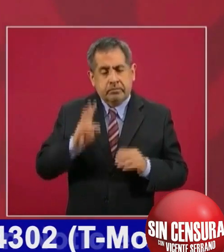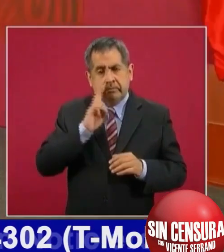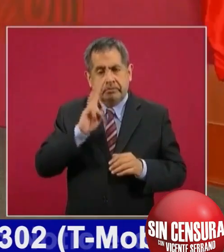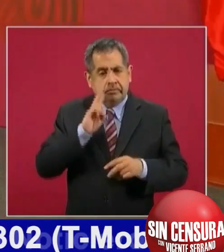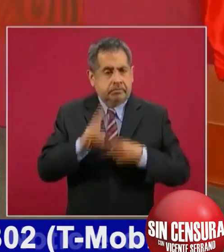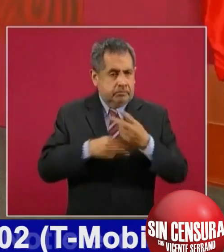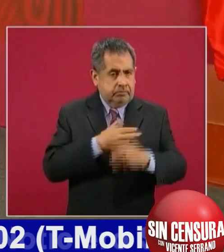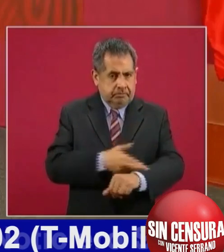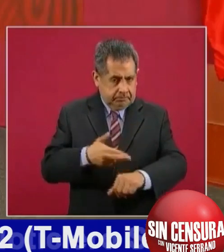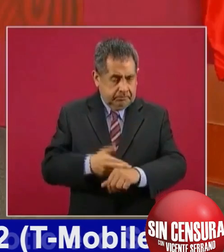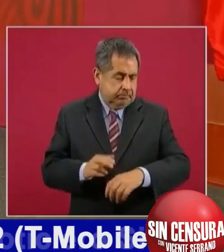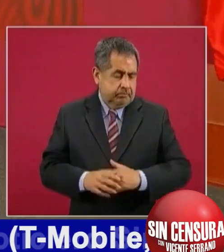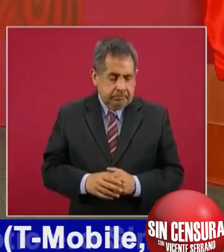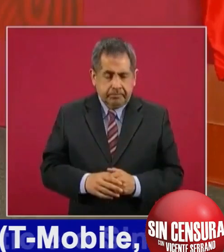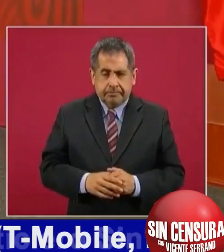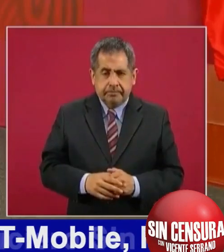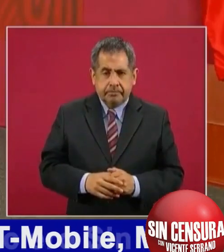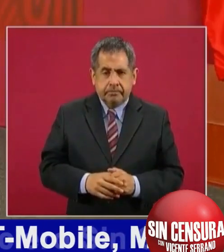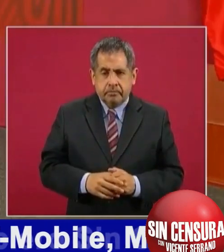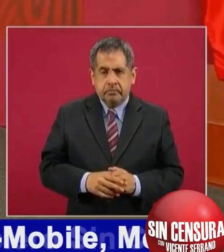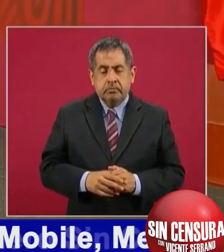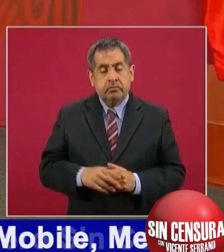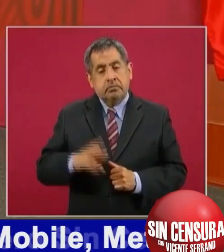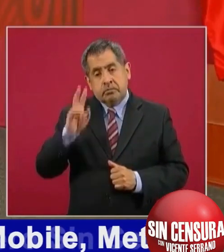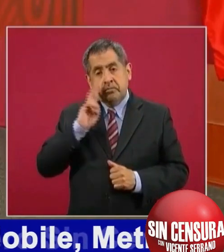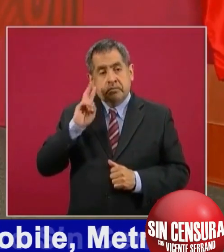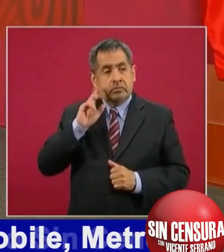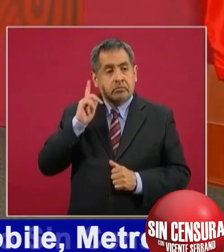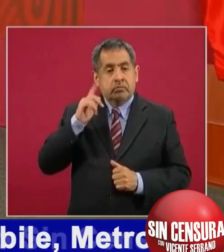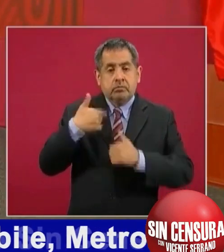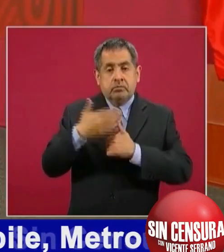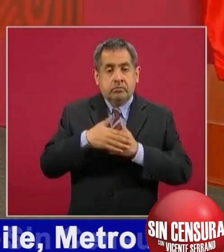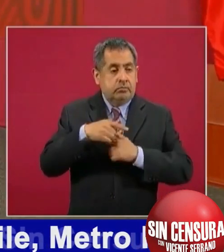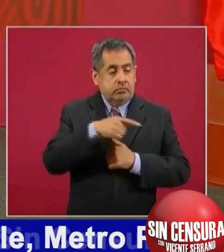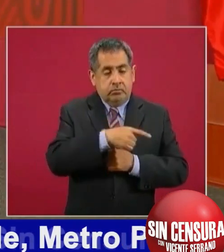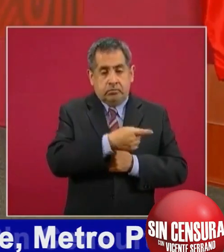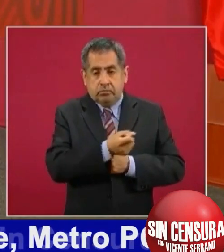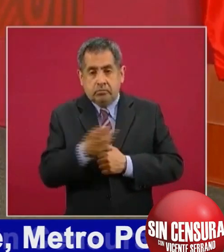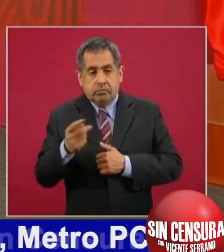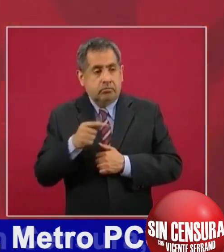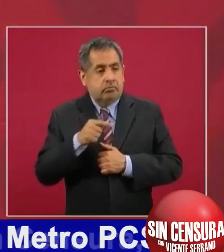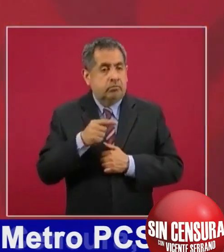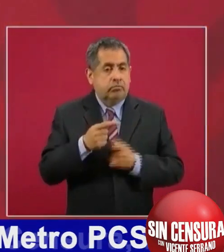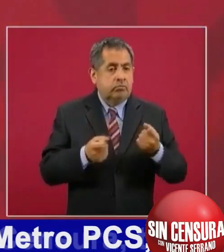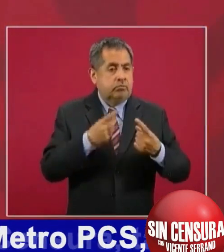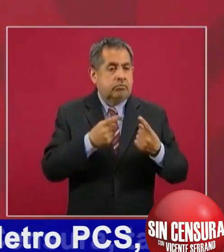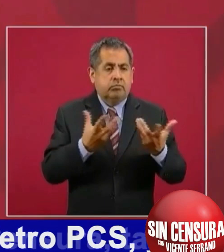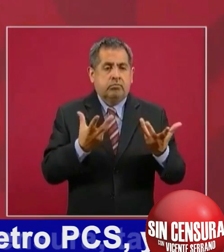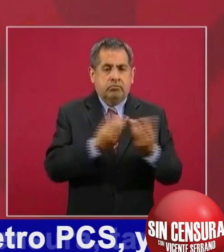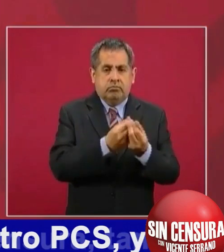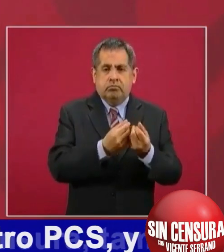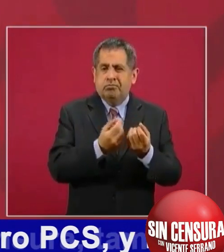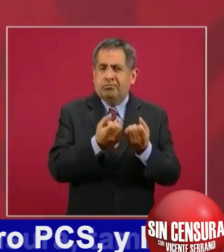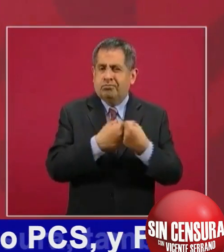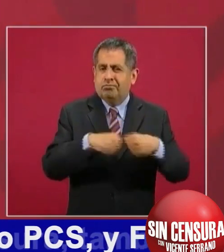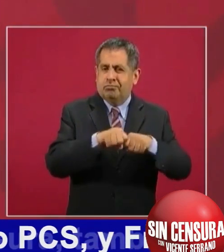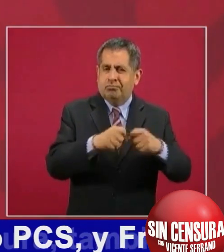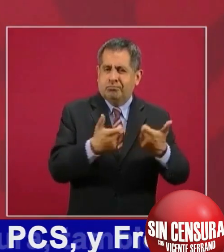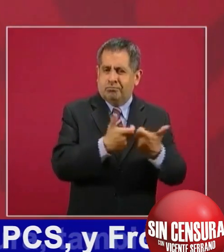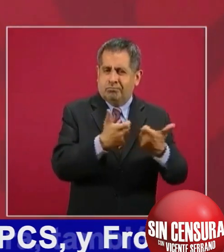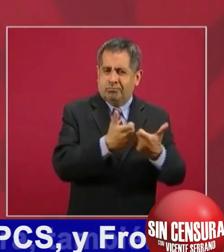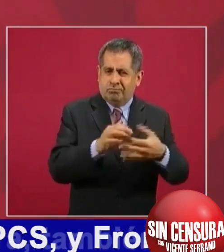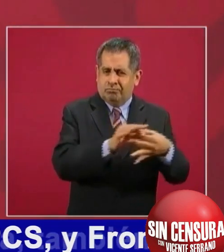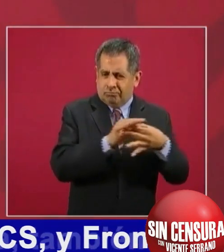y el procurar que se integre una cooperativa y que ellos